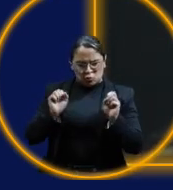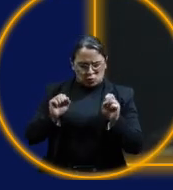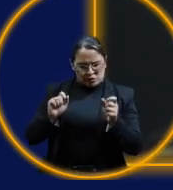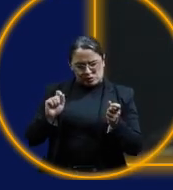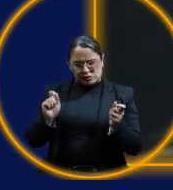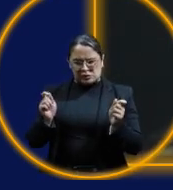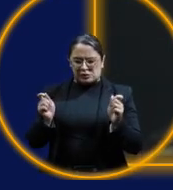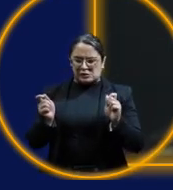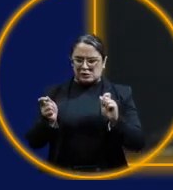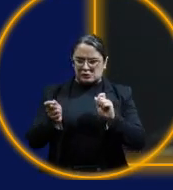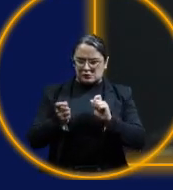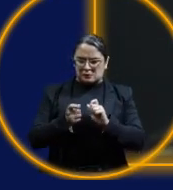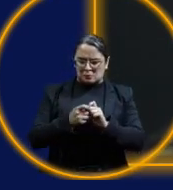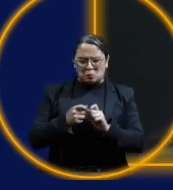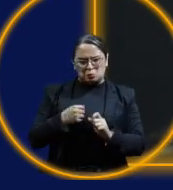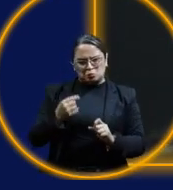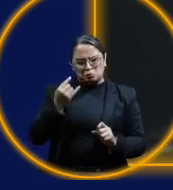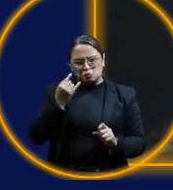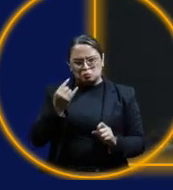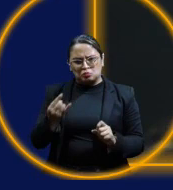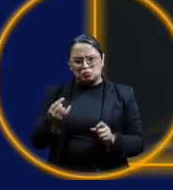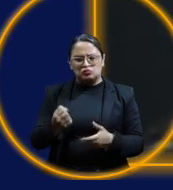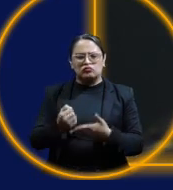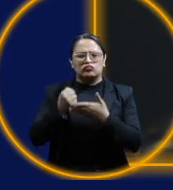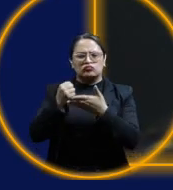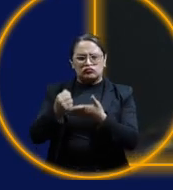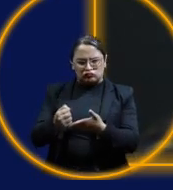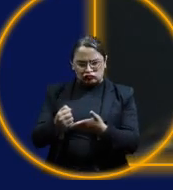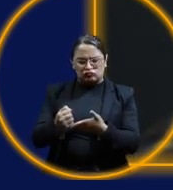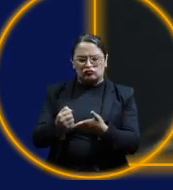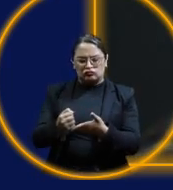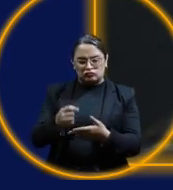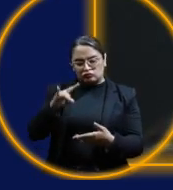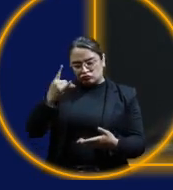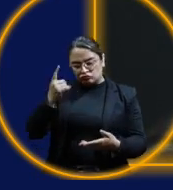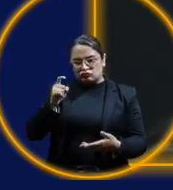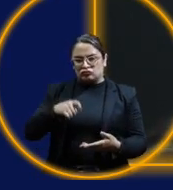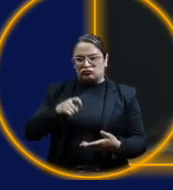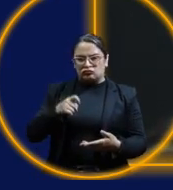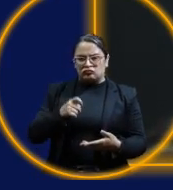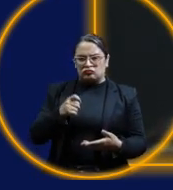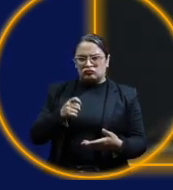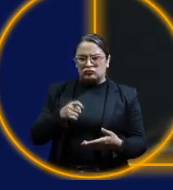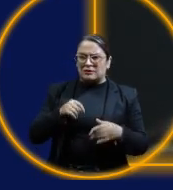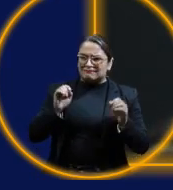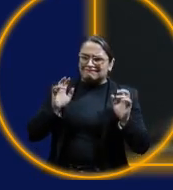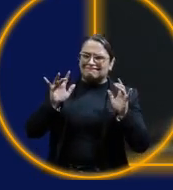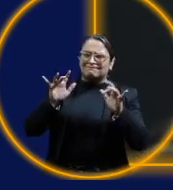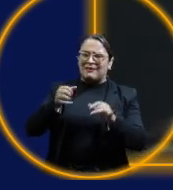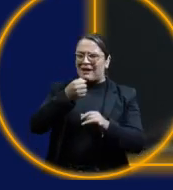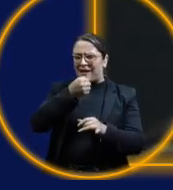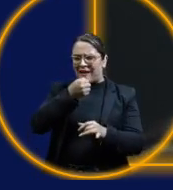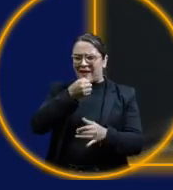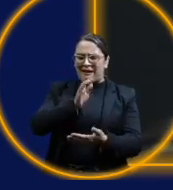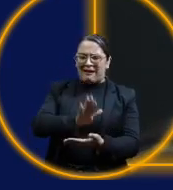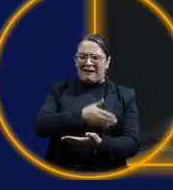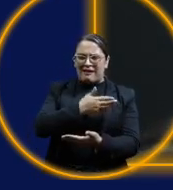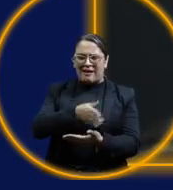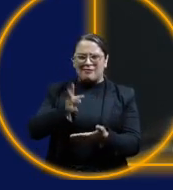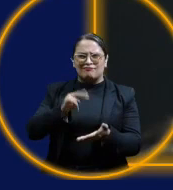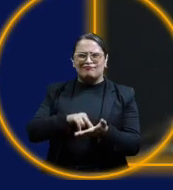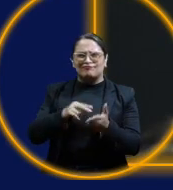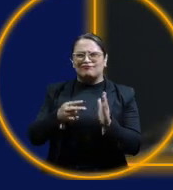poquito más y dije Oiga yo estoy interesado en ayudarlos si neces yo no quiero salir en tour porque los toures para mí